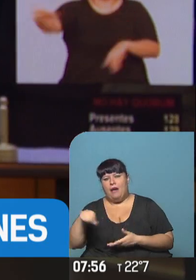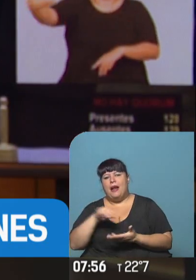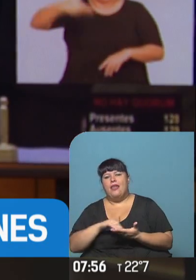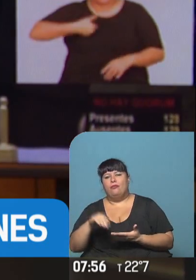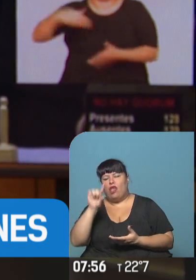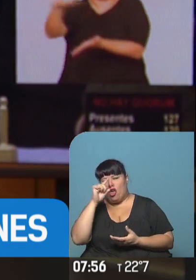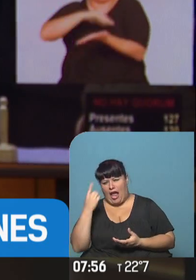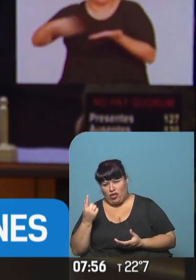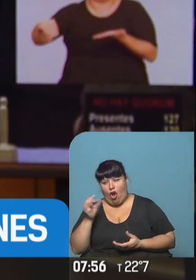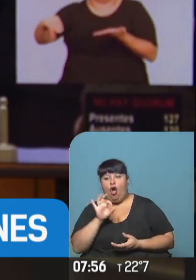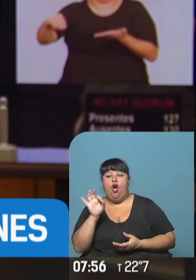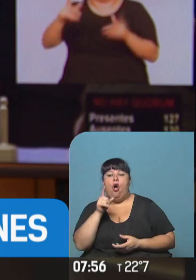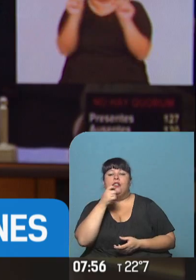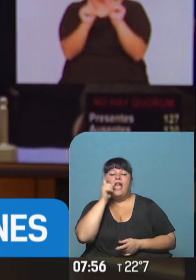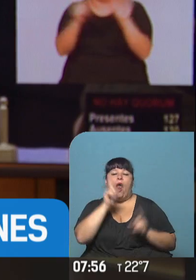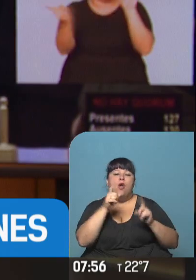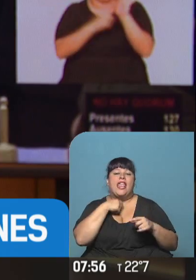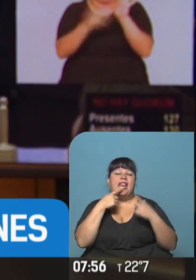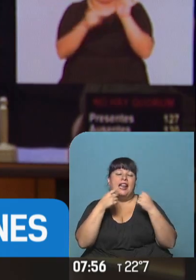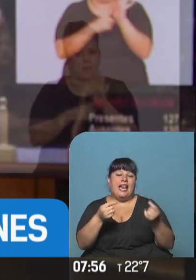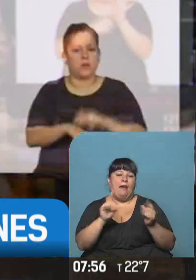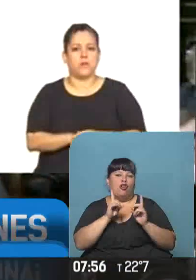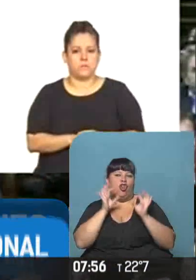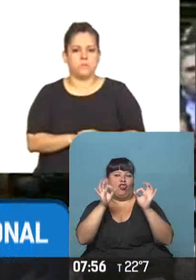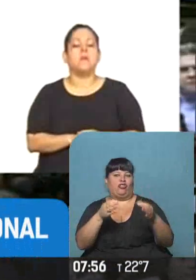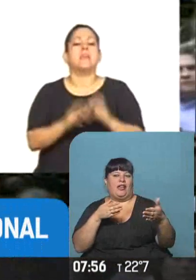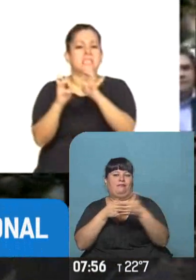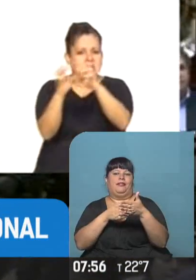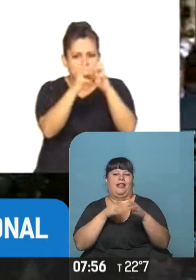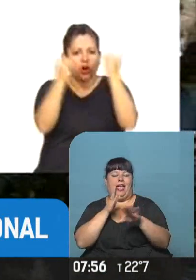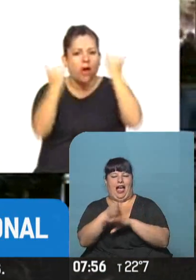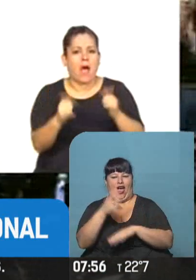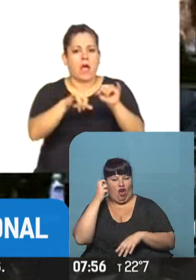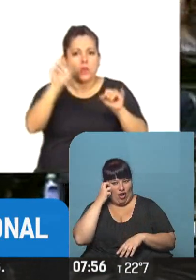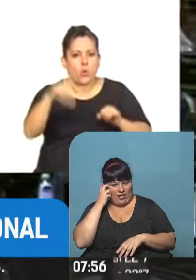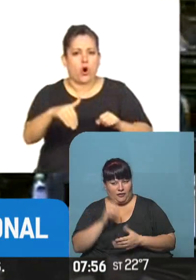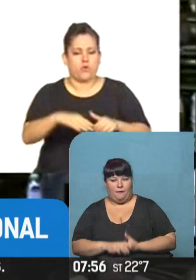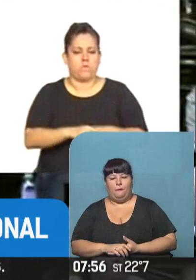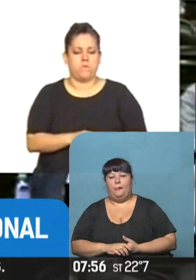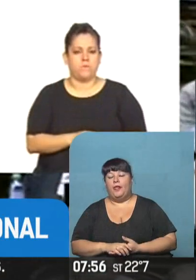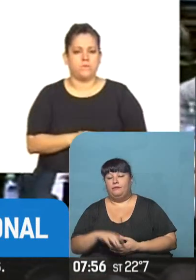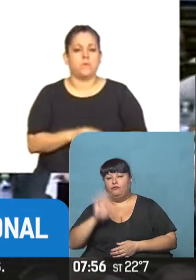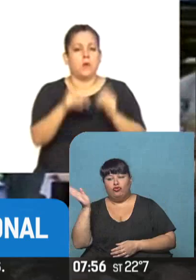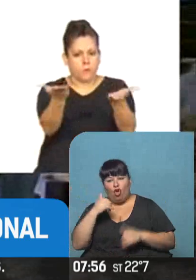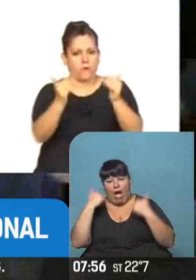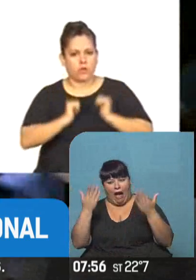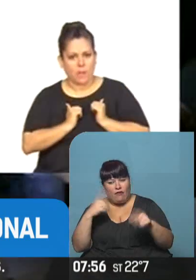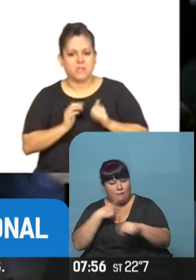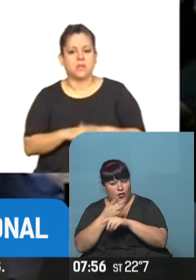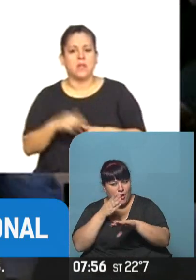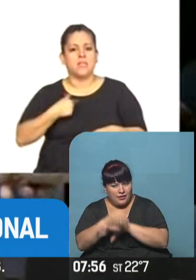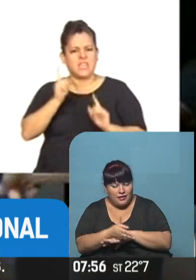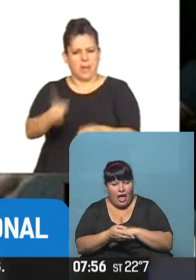legisladores nacionales o para que aquellos que quieren manifestarse no lleguen a las puertas del Congreso Nacional. Porque había diputados que estaban afuera y no podían